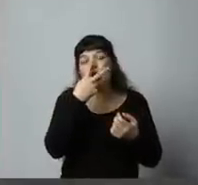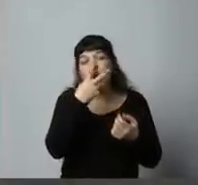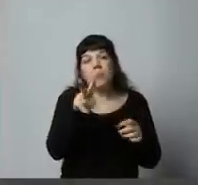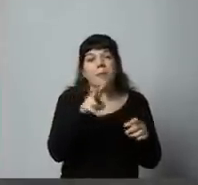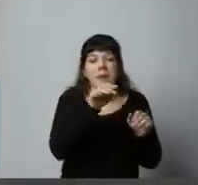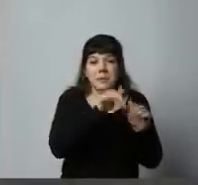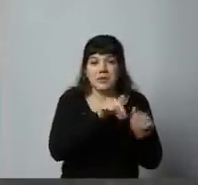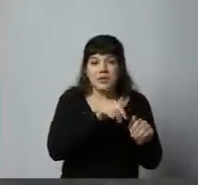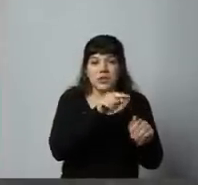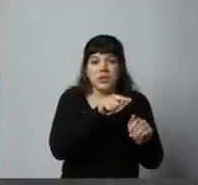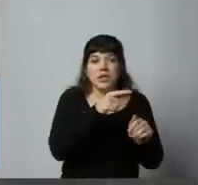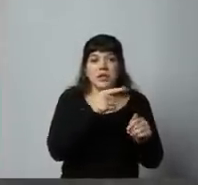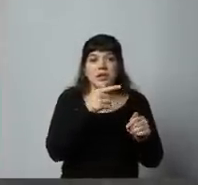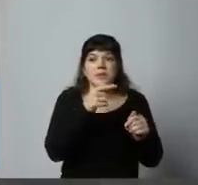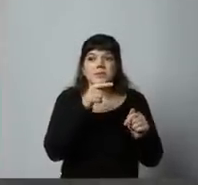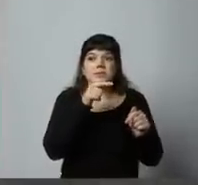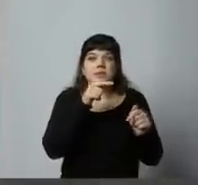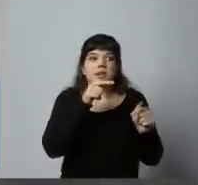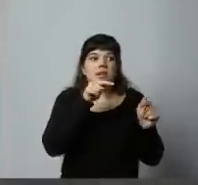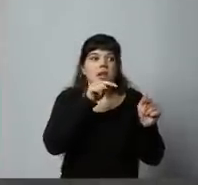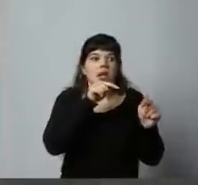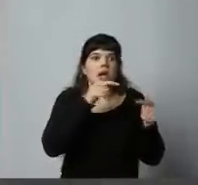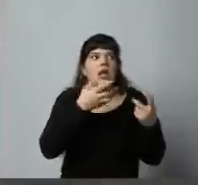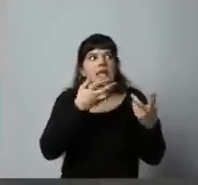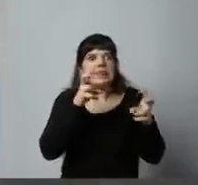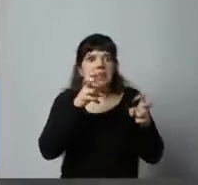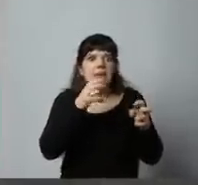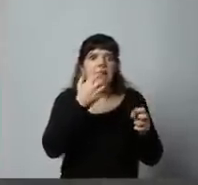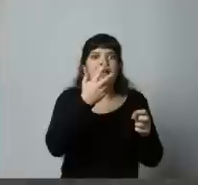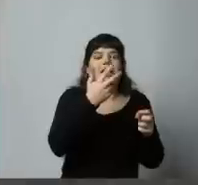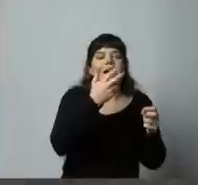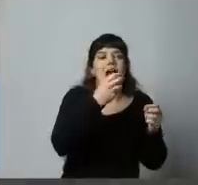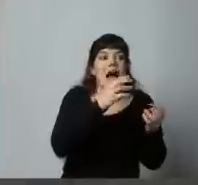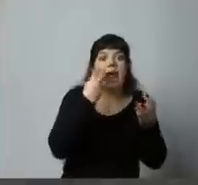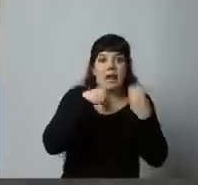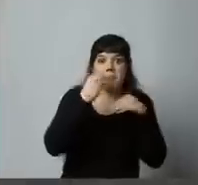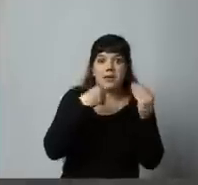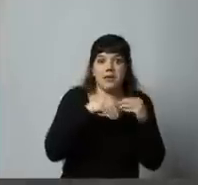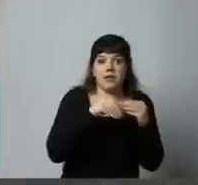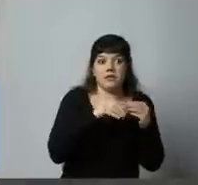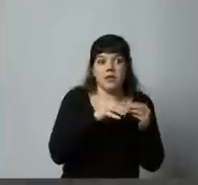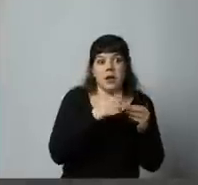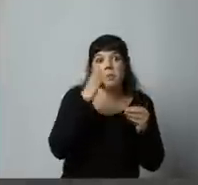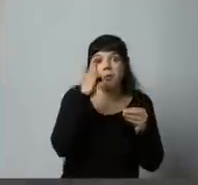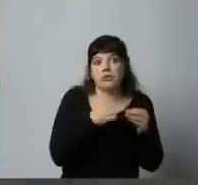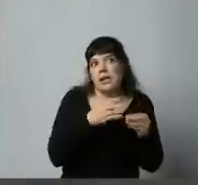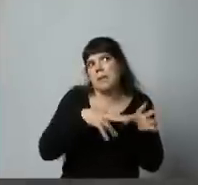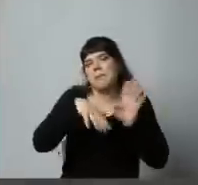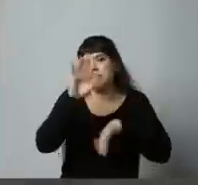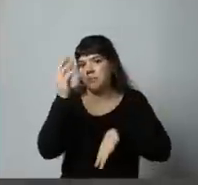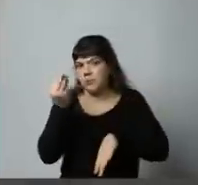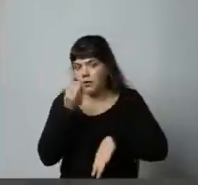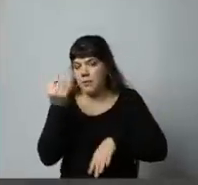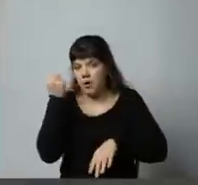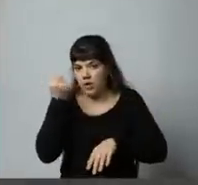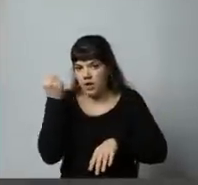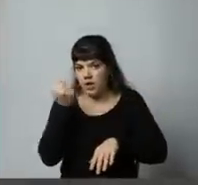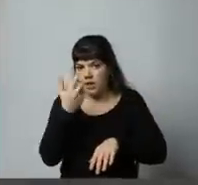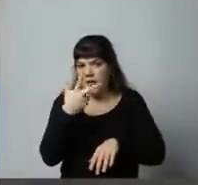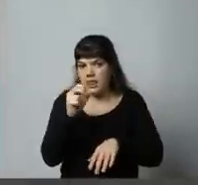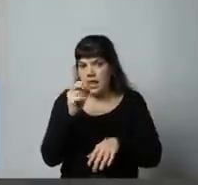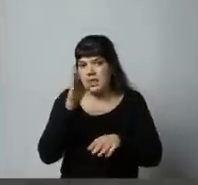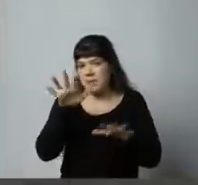63 por del impuesto que es alimentación es la parte el porcentaje más grande